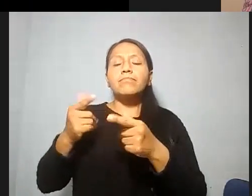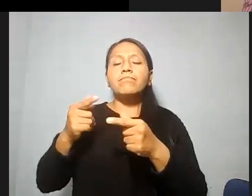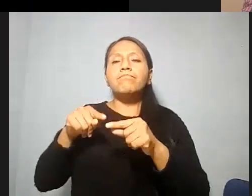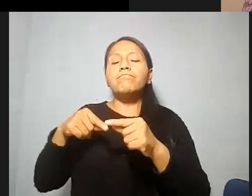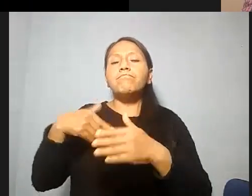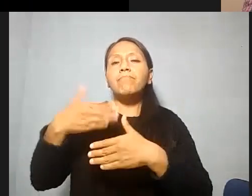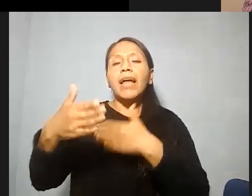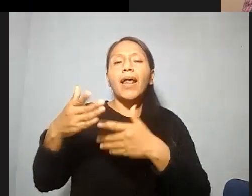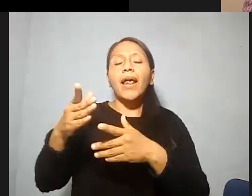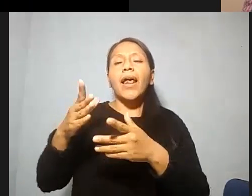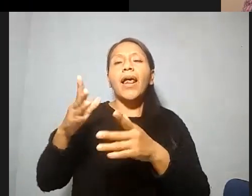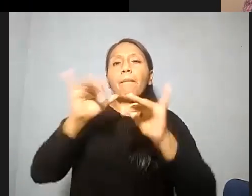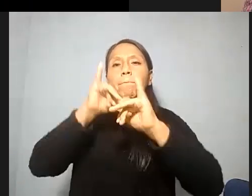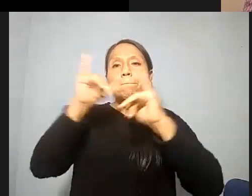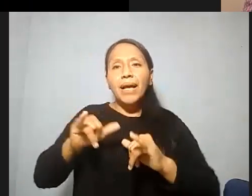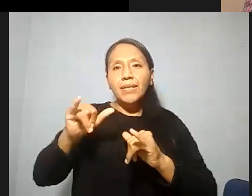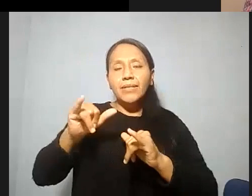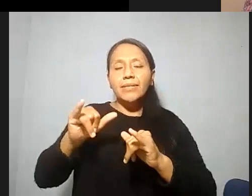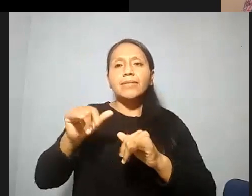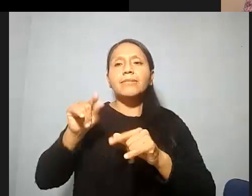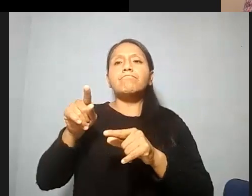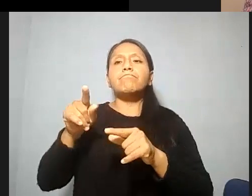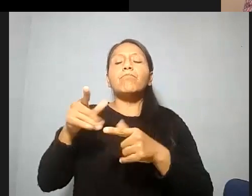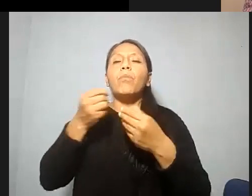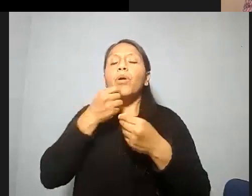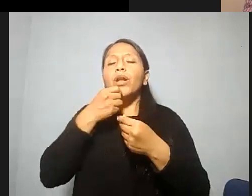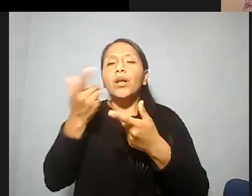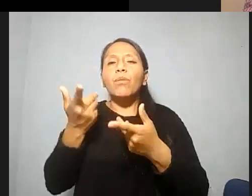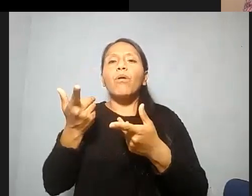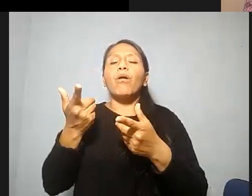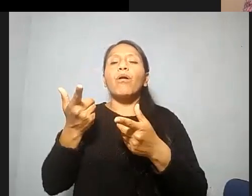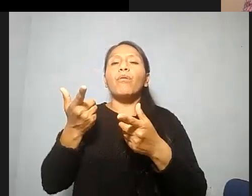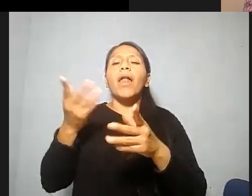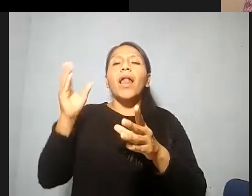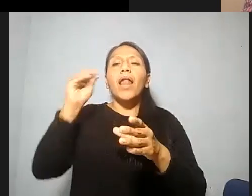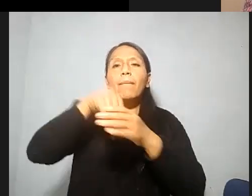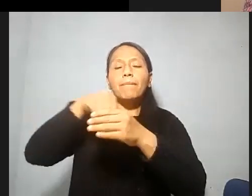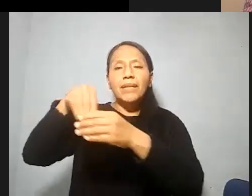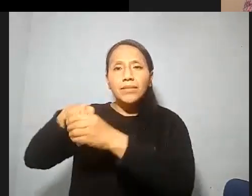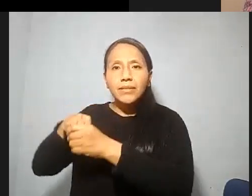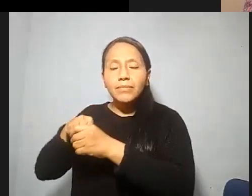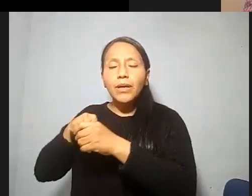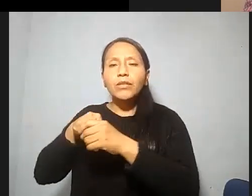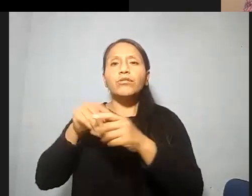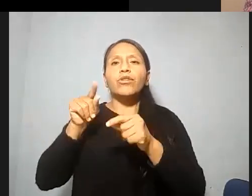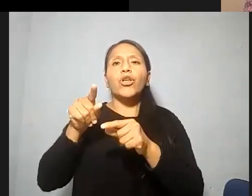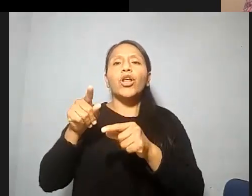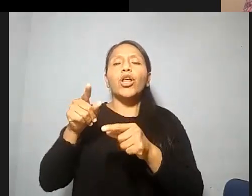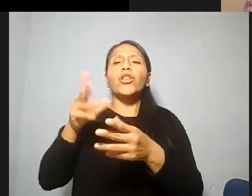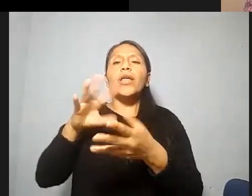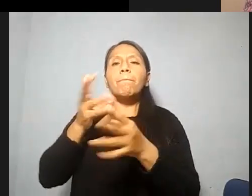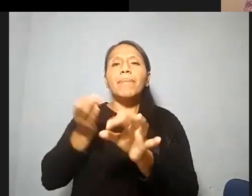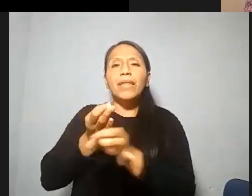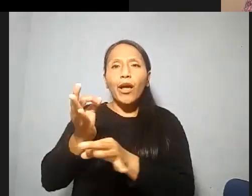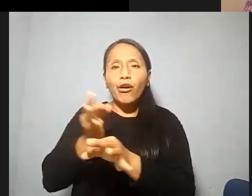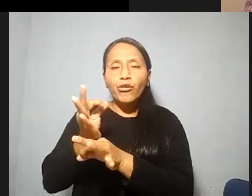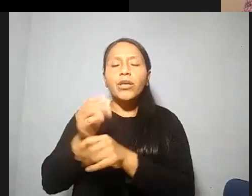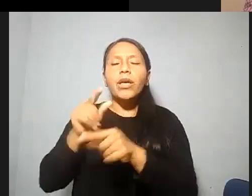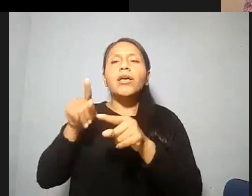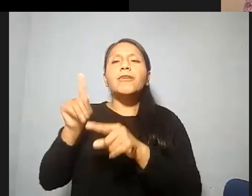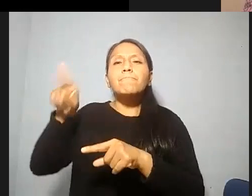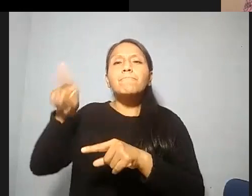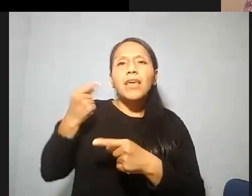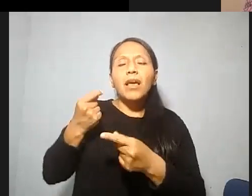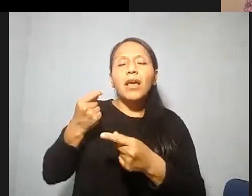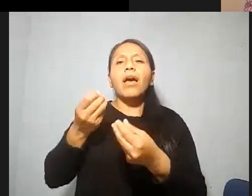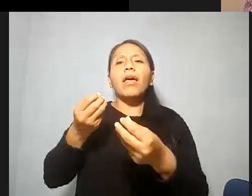Paz, como por ejemplo hacer una pedagogía para la participación, en donde esta pedagogía parta desde la potencialidad